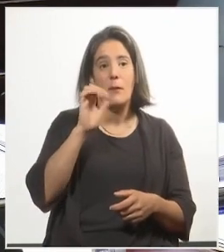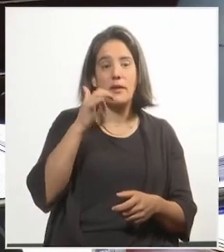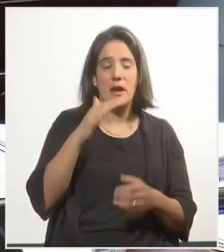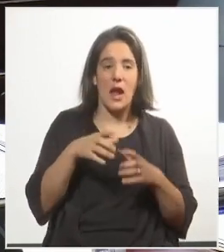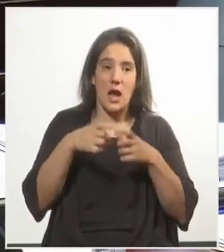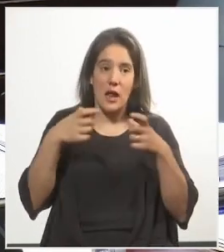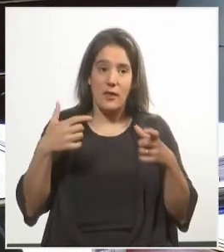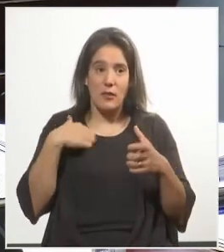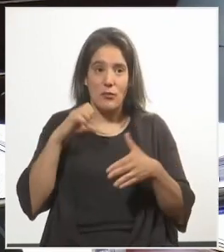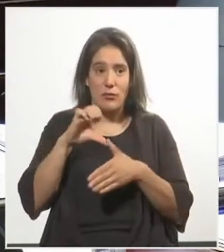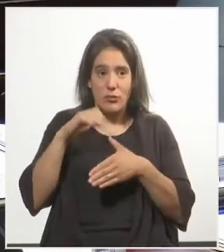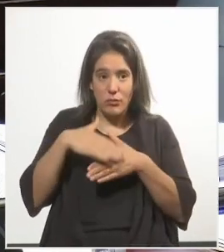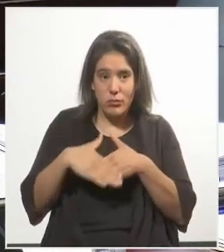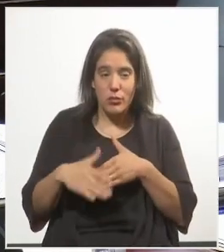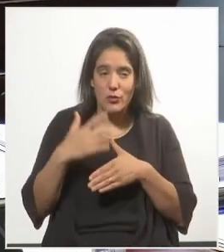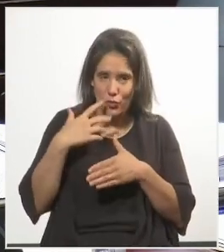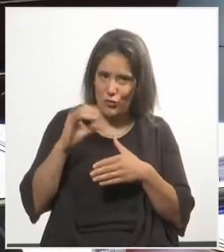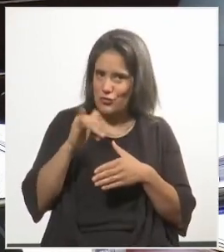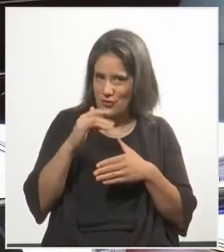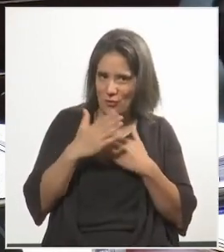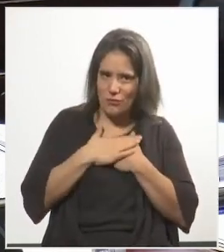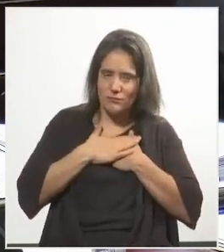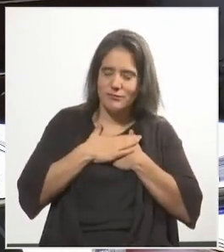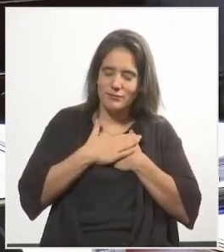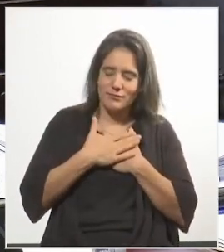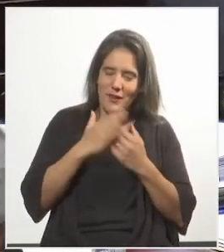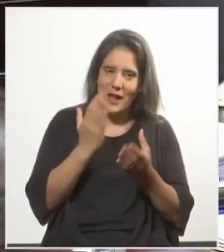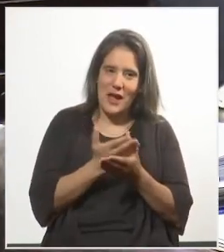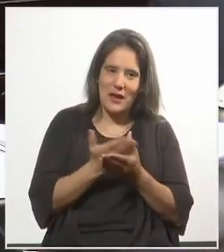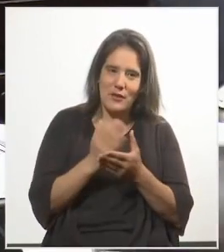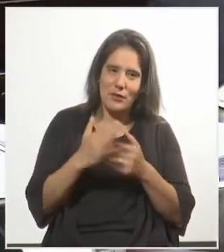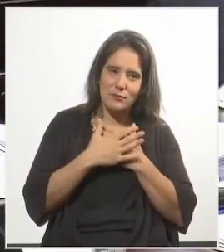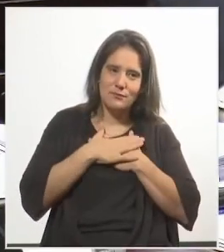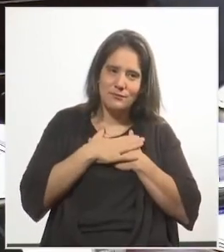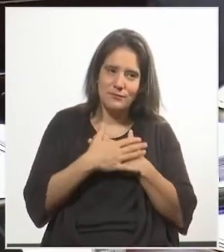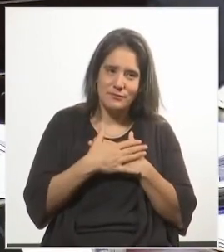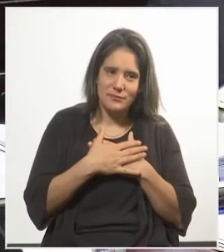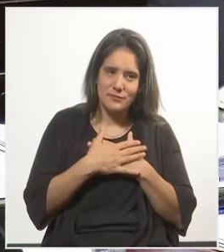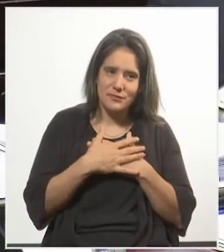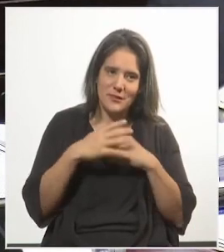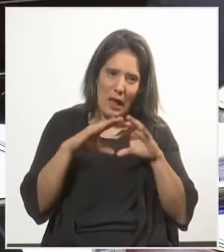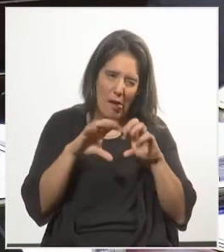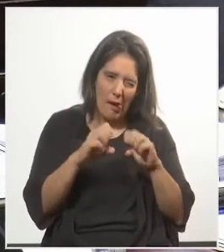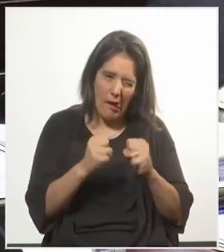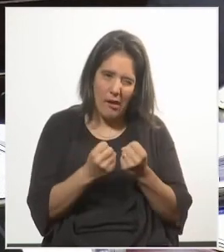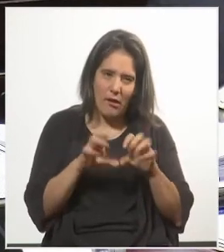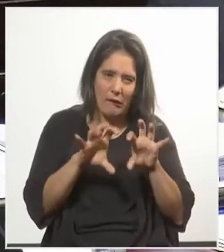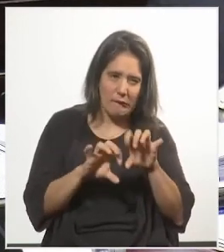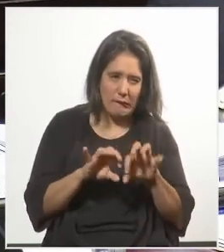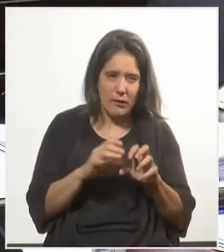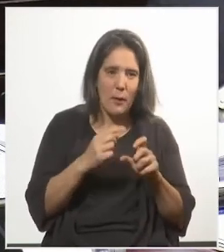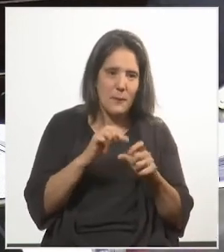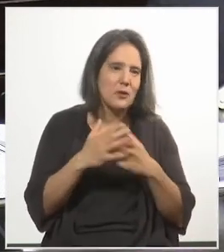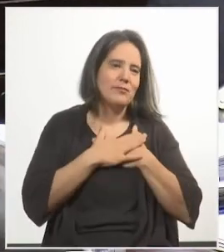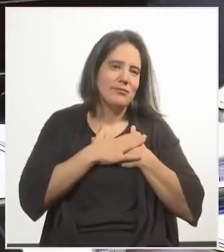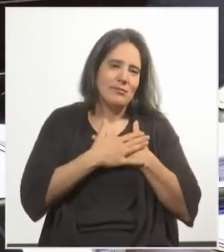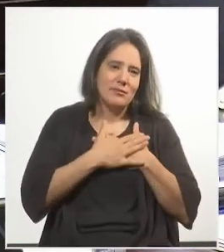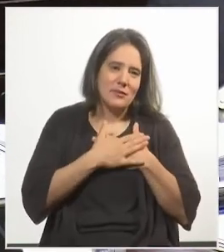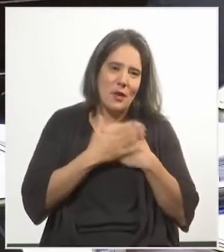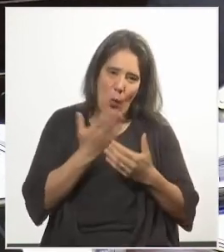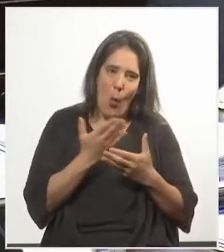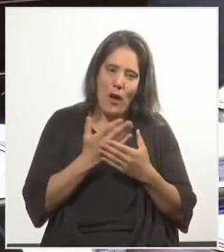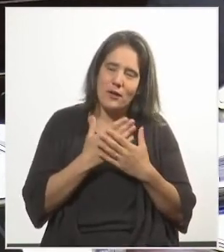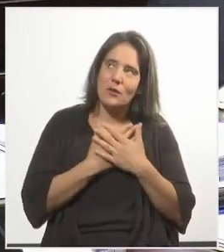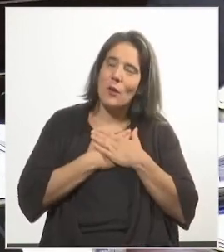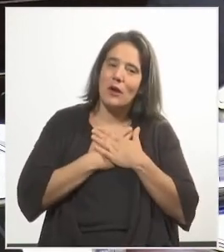nación latinoamericana. Todavía conservo ese libro, que está bastante desarmado, muy manoseado, pero